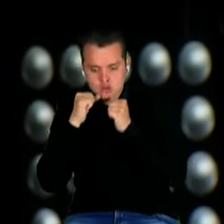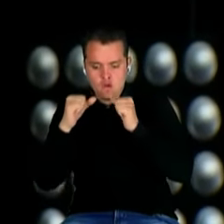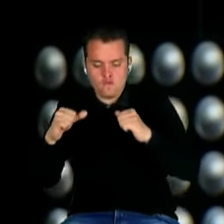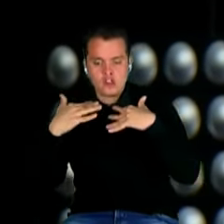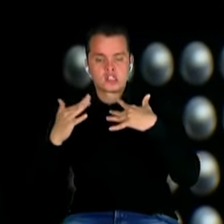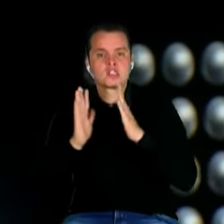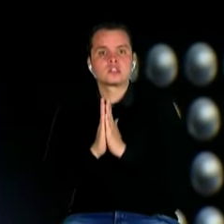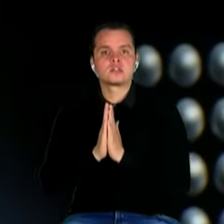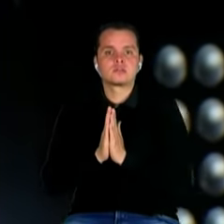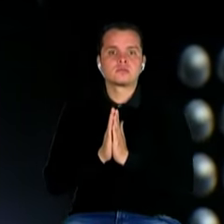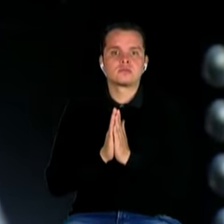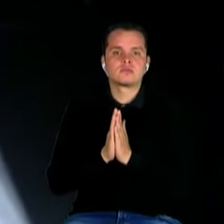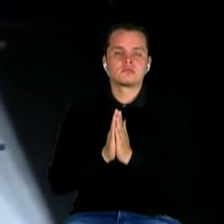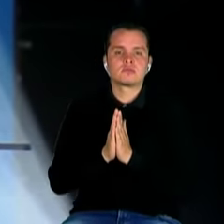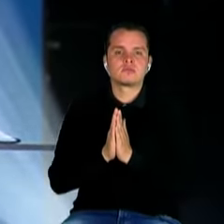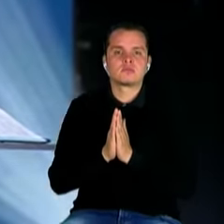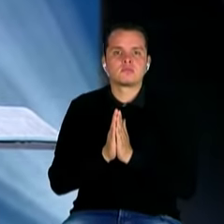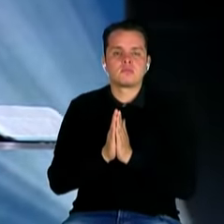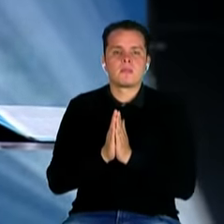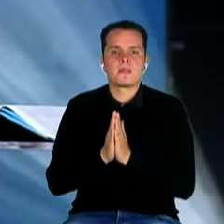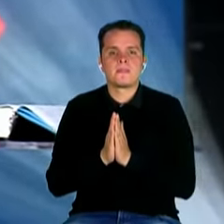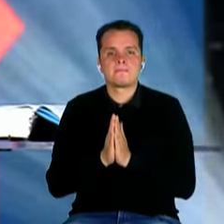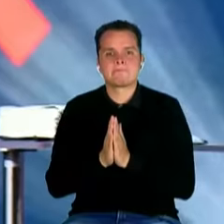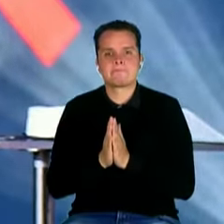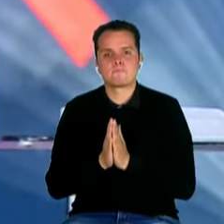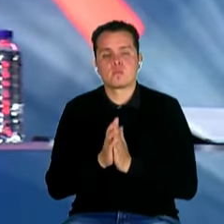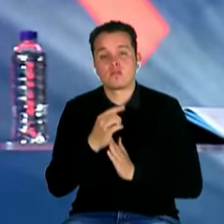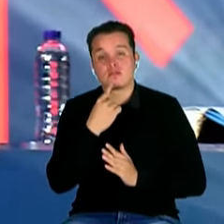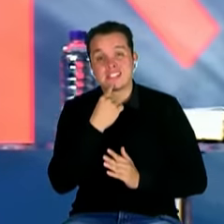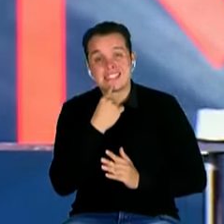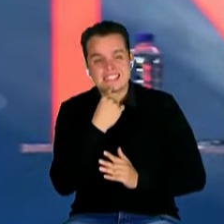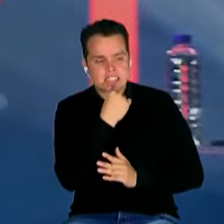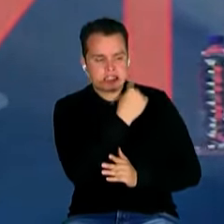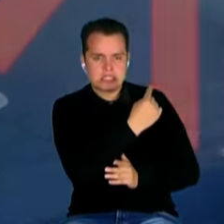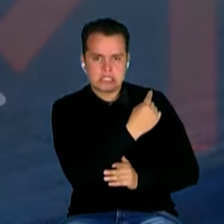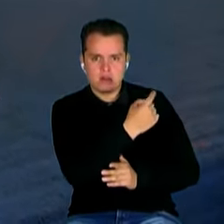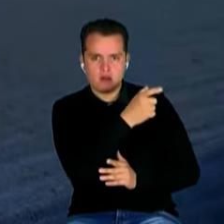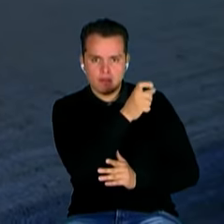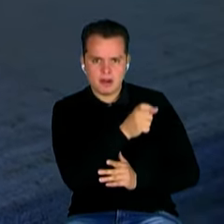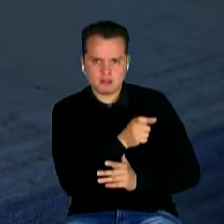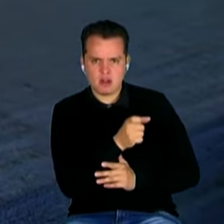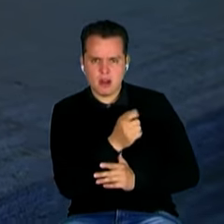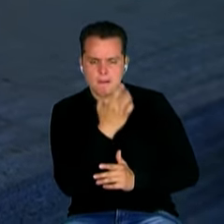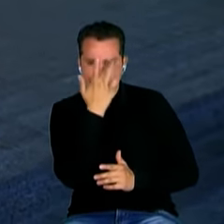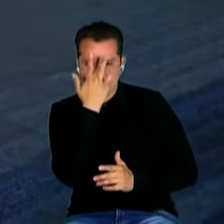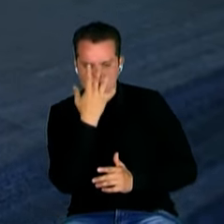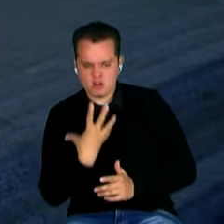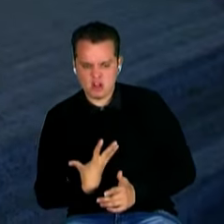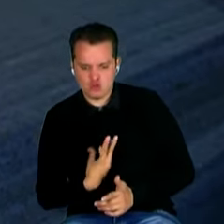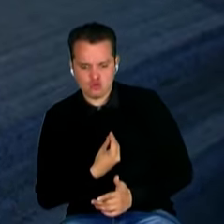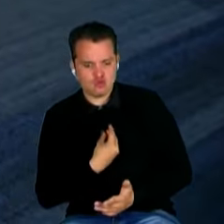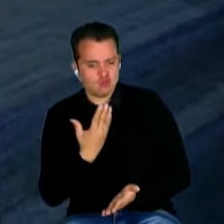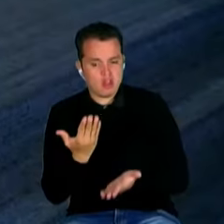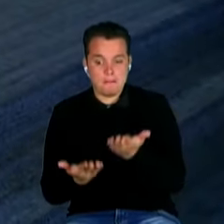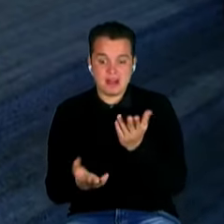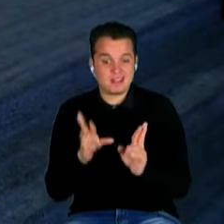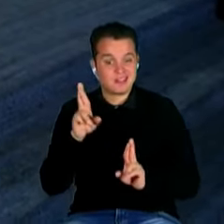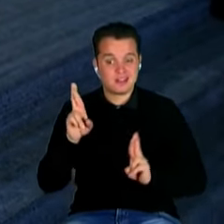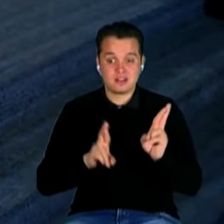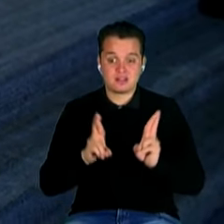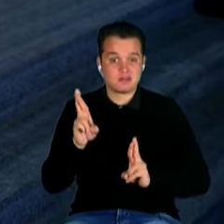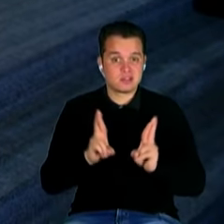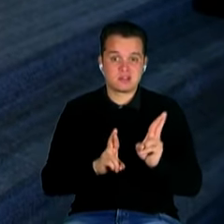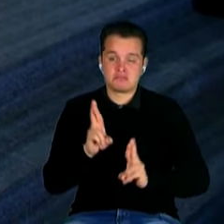un bendecido. Así que le puedo decir a alguien: ¿por qué nosotros, por qué no nuestra vida no depende de la suerte?